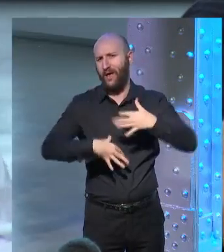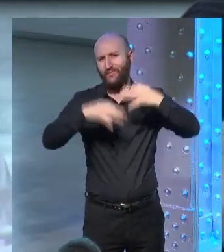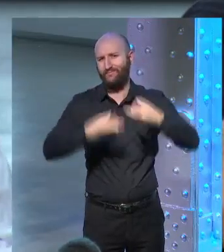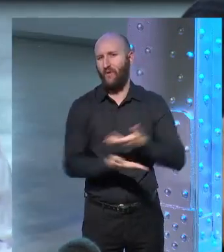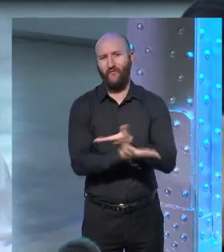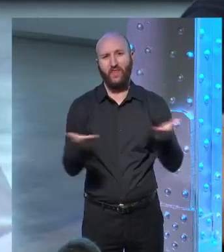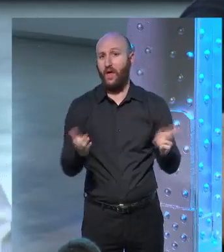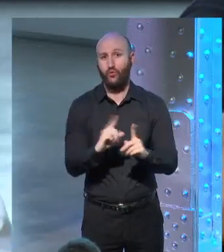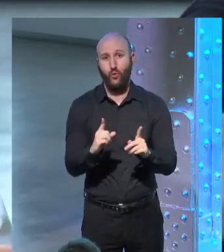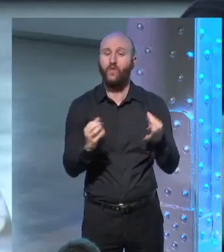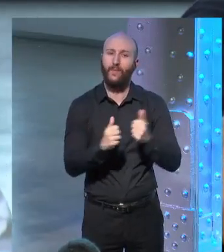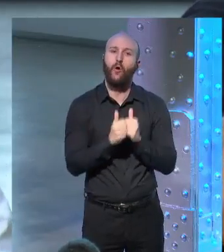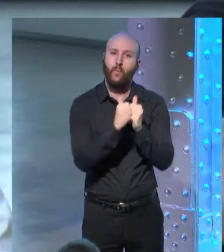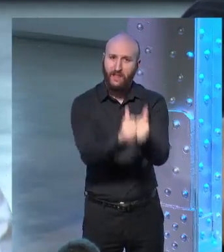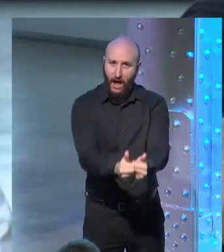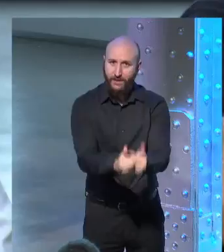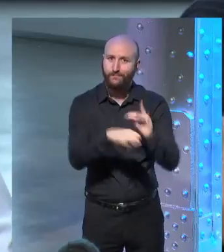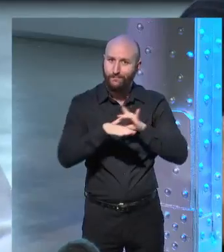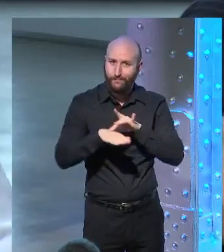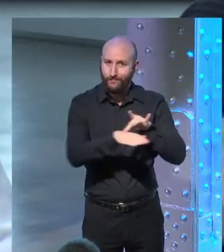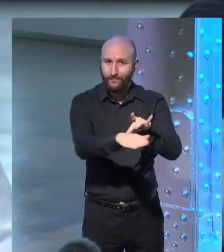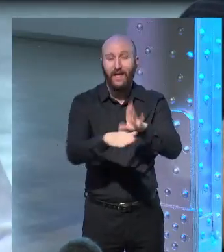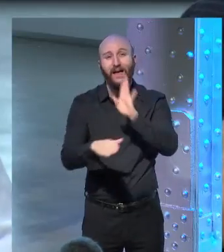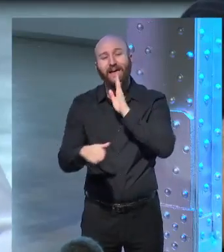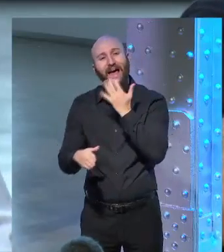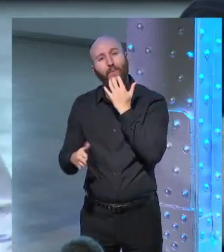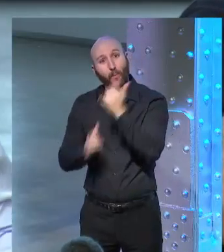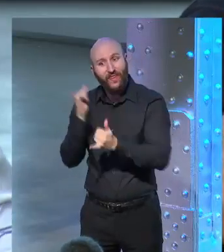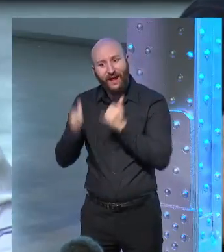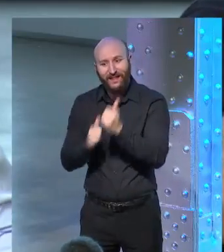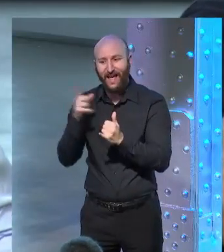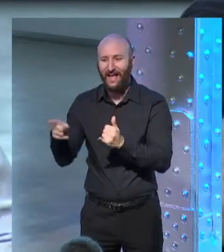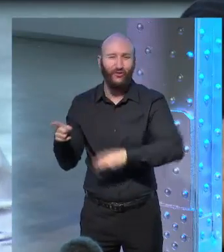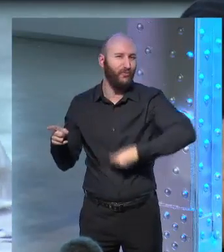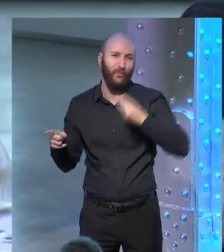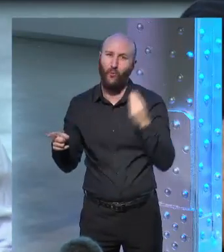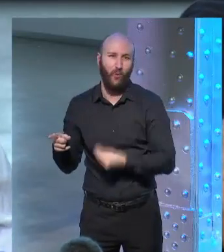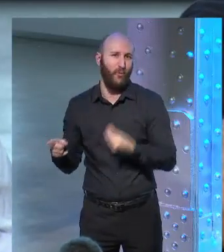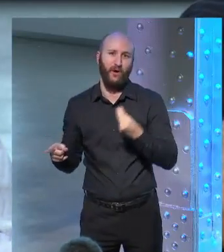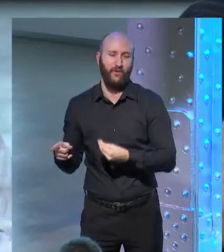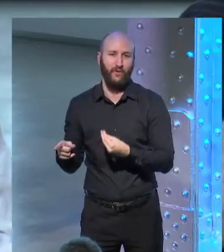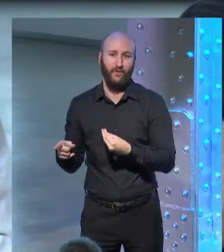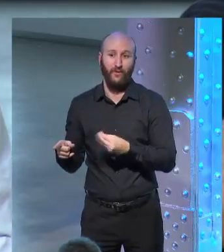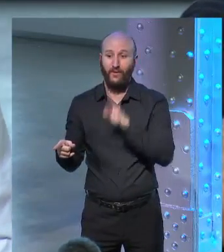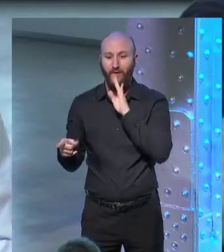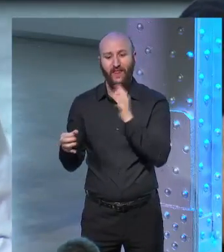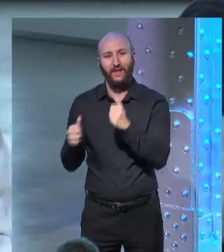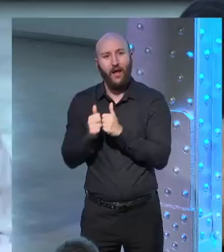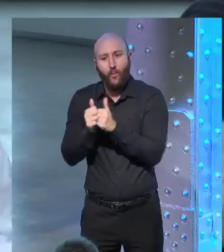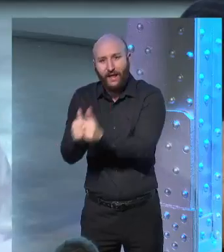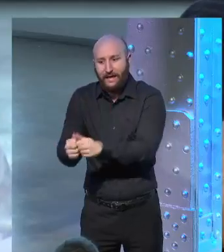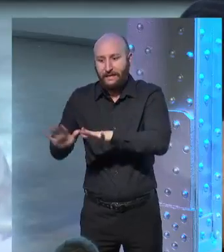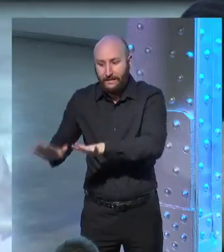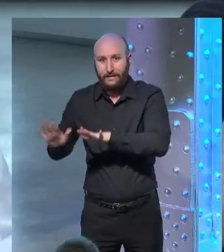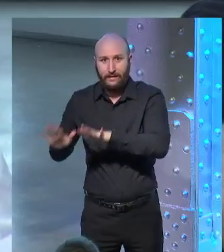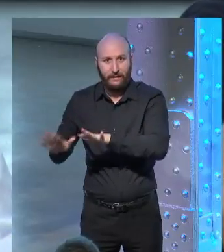final tienes que hacer ese acompañamiento, ¿no? El ejemplo que han puesto antes de la bicicleta es muy bueno. Se trata de eso, ¿no? De acompañarle y de estar ahí y